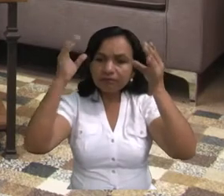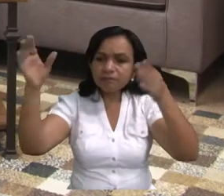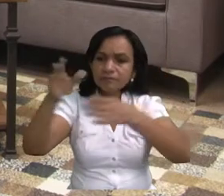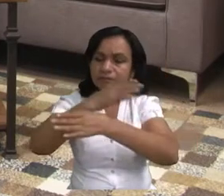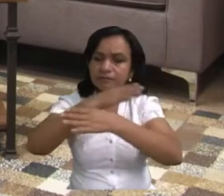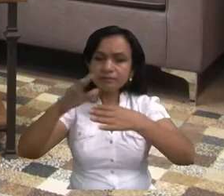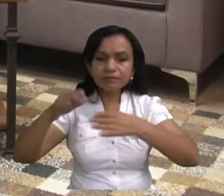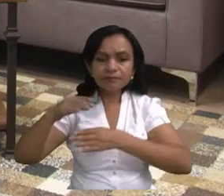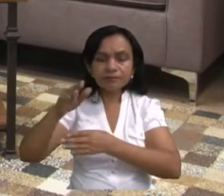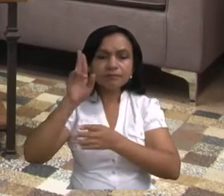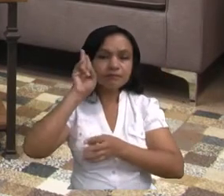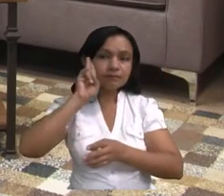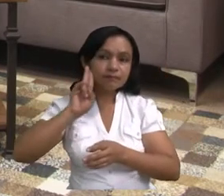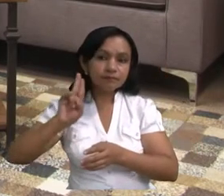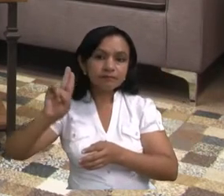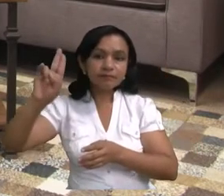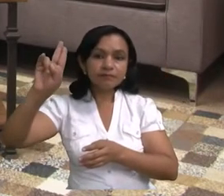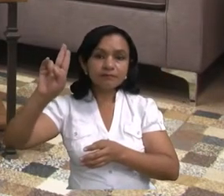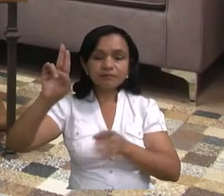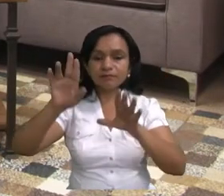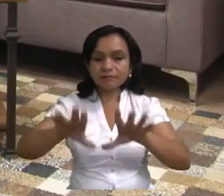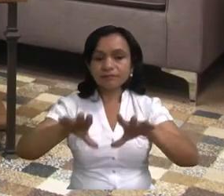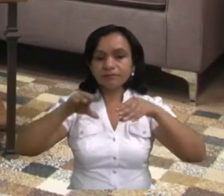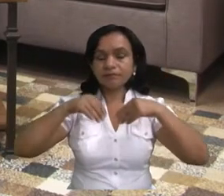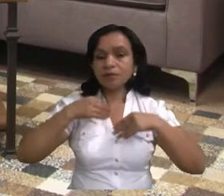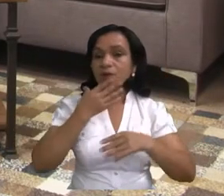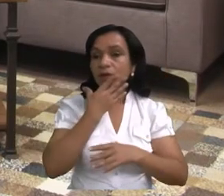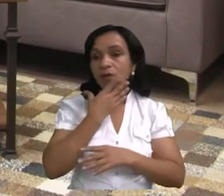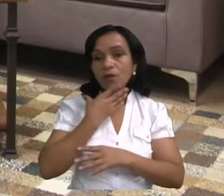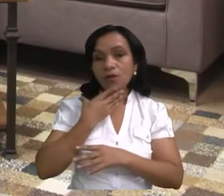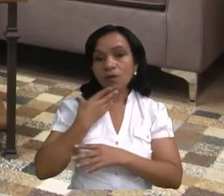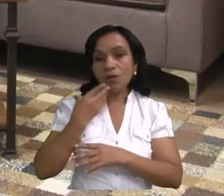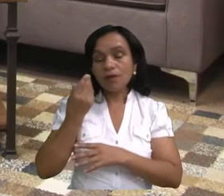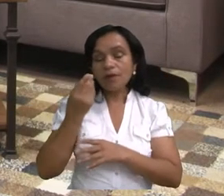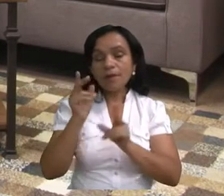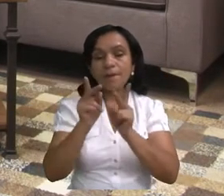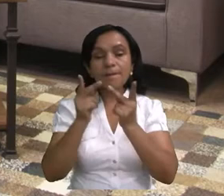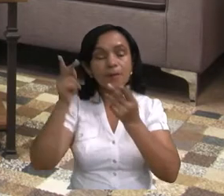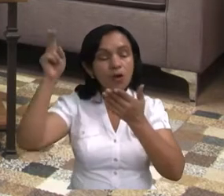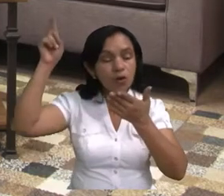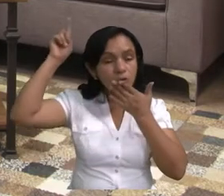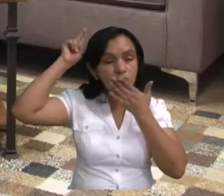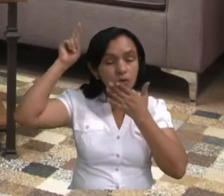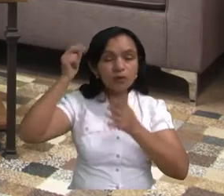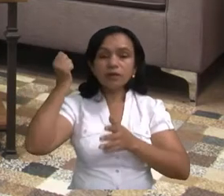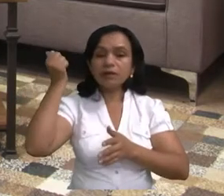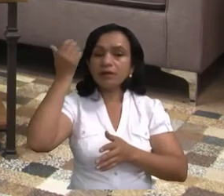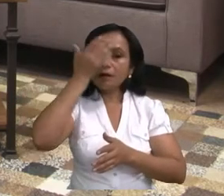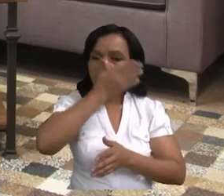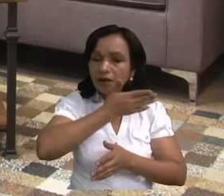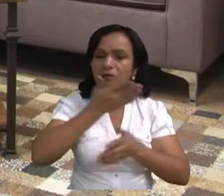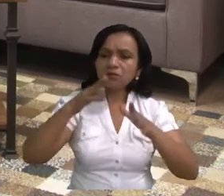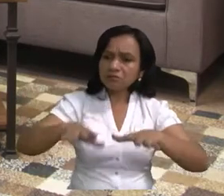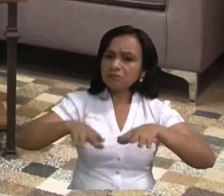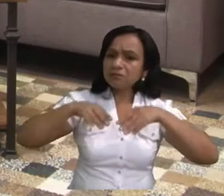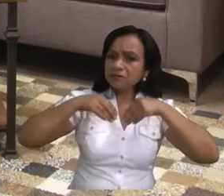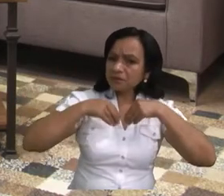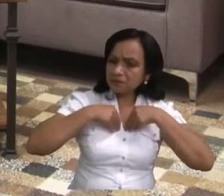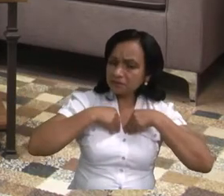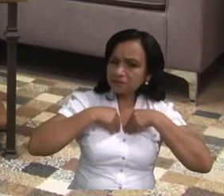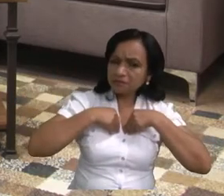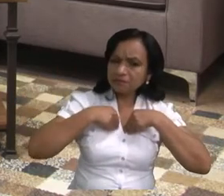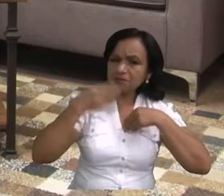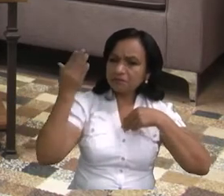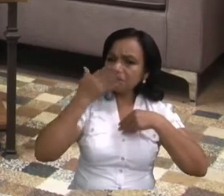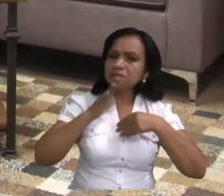las universidades nos preparamos para la acogida también de jóvenes de los pueblos originarios y afrodescendientes, porque en este caso pues